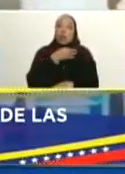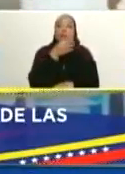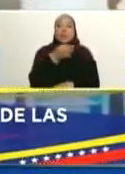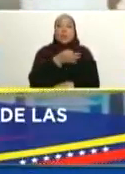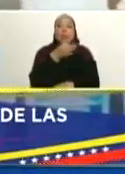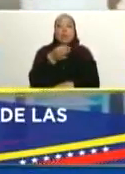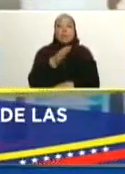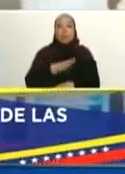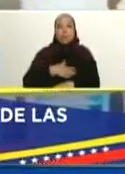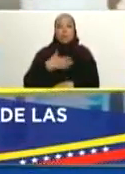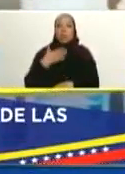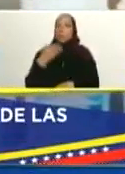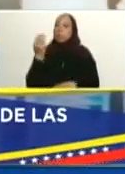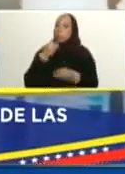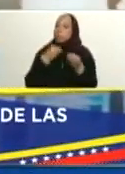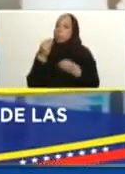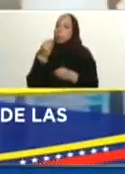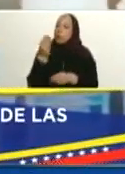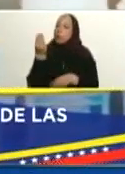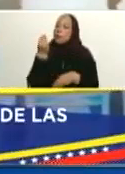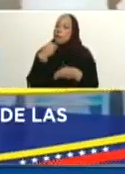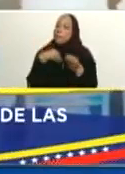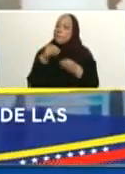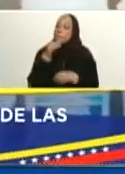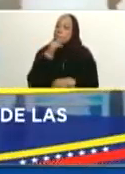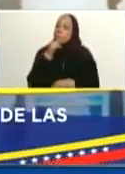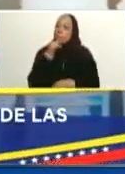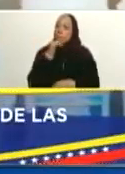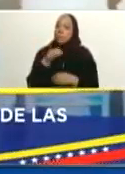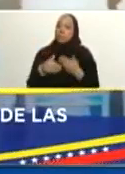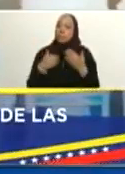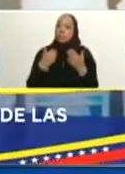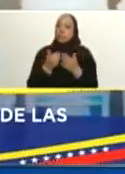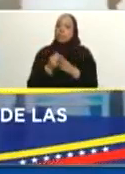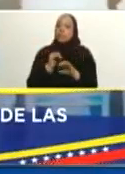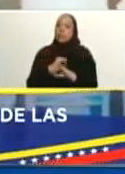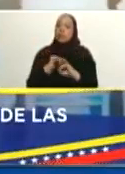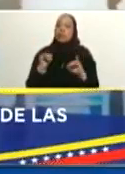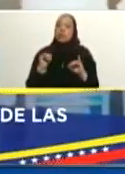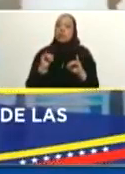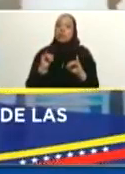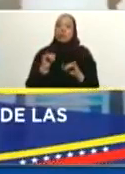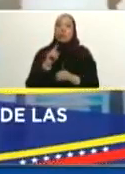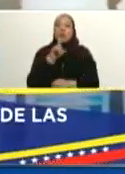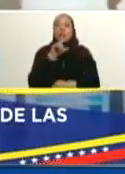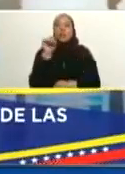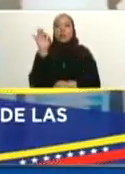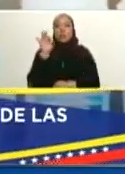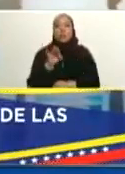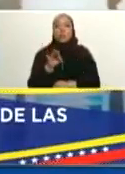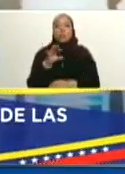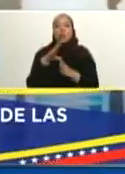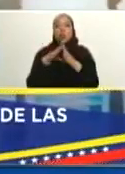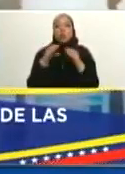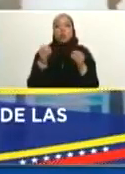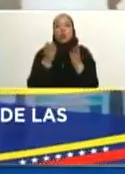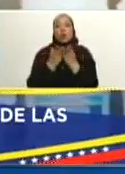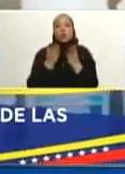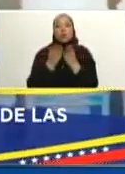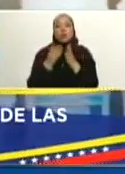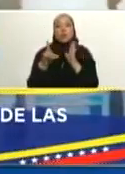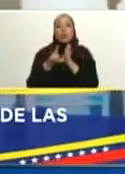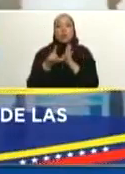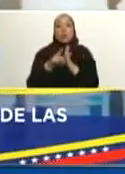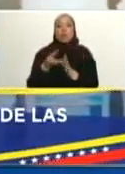más, y hay que hacer más. Tenemos que llegar a cubrir el 100% de todas las escuelas y liceos